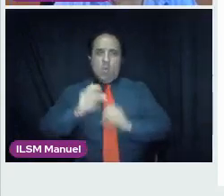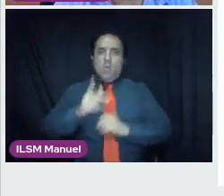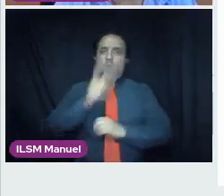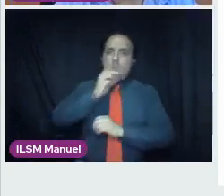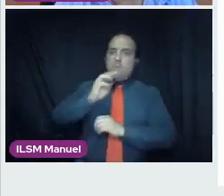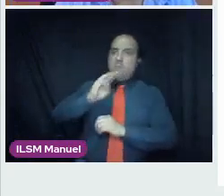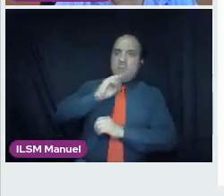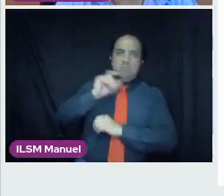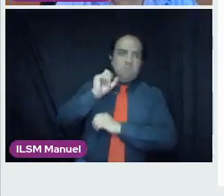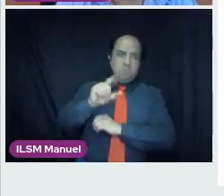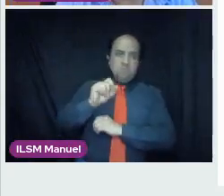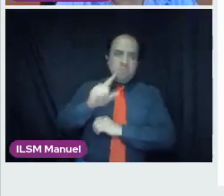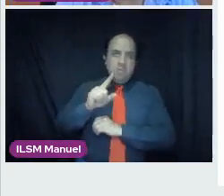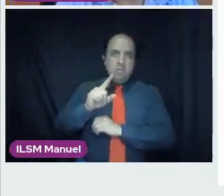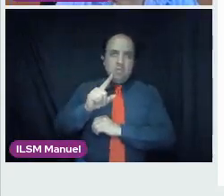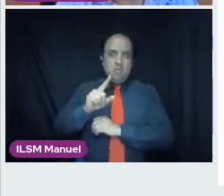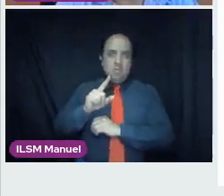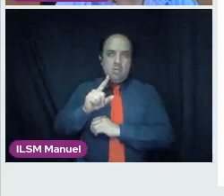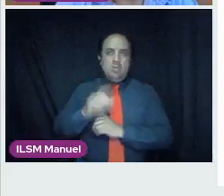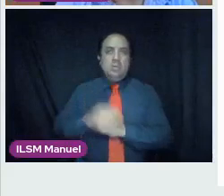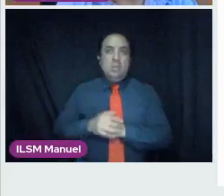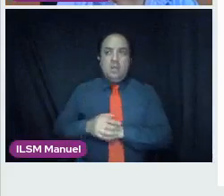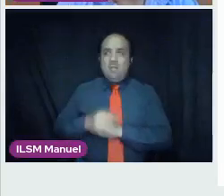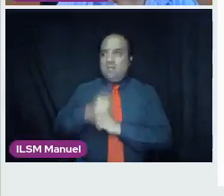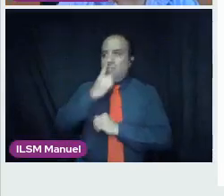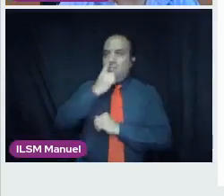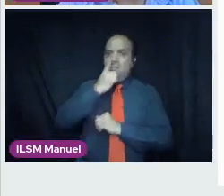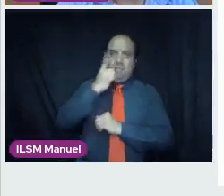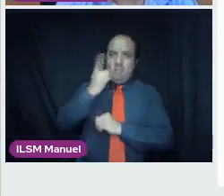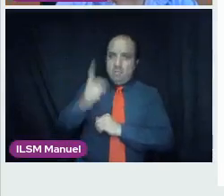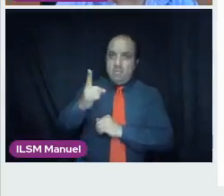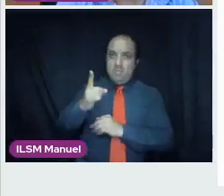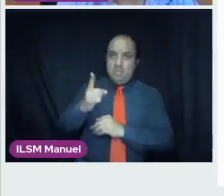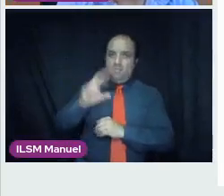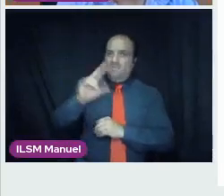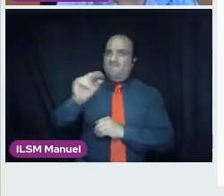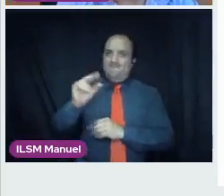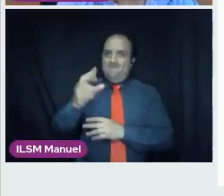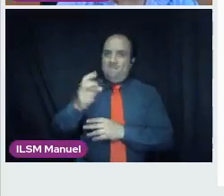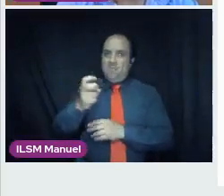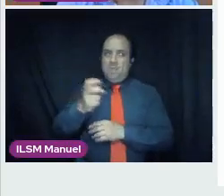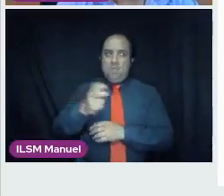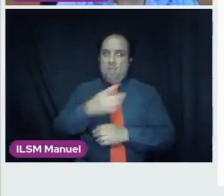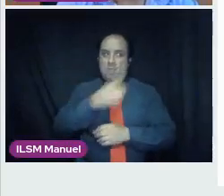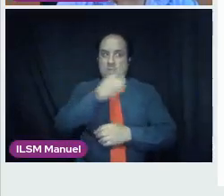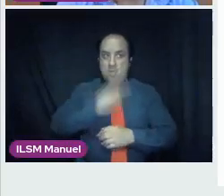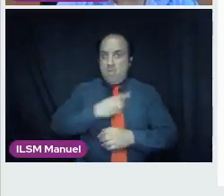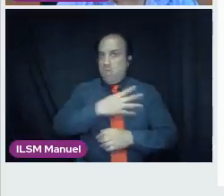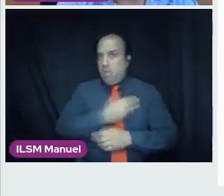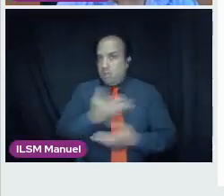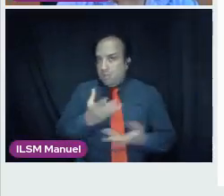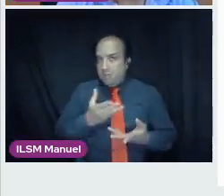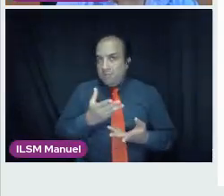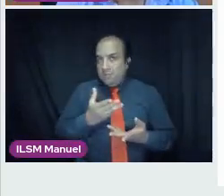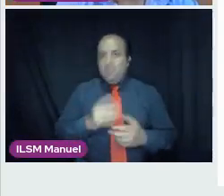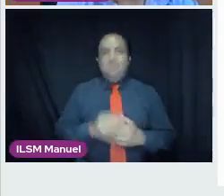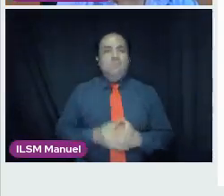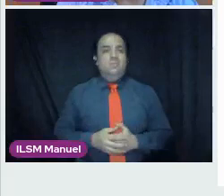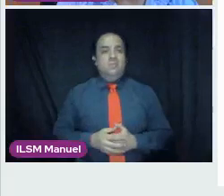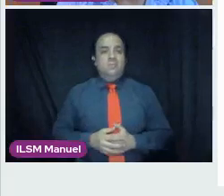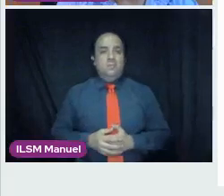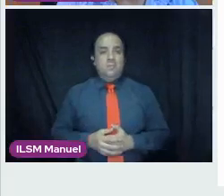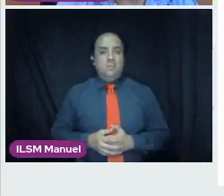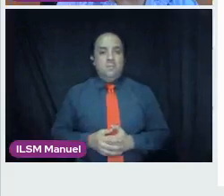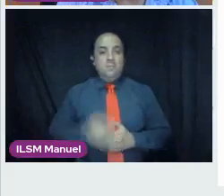también, ¿no? Y mamás decimos, no, es que no es lo que me cuenta mi hijo, ¿no? Entonces, ¿qué de